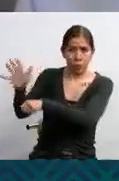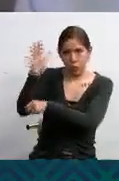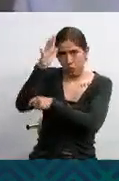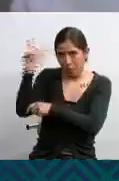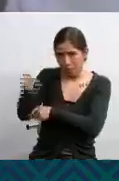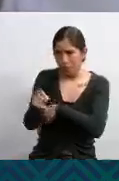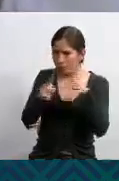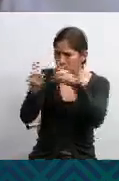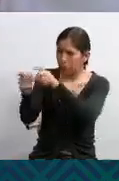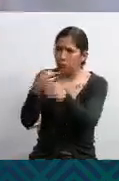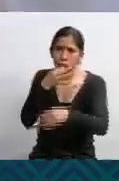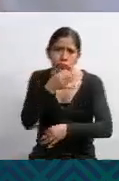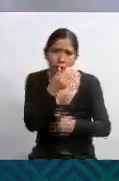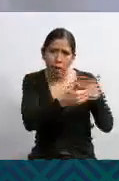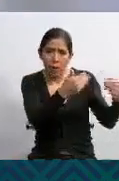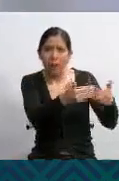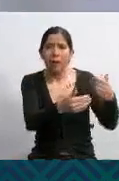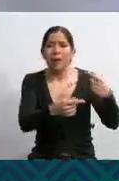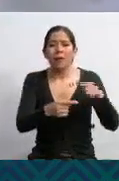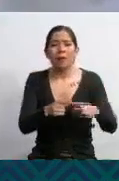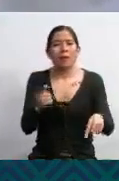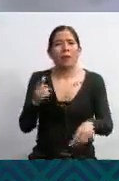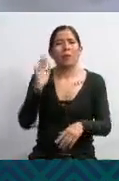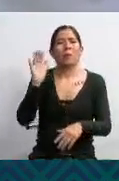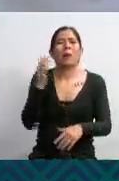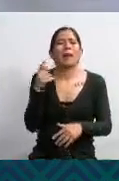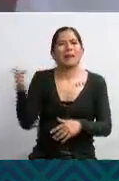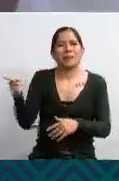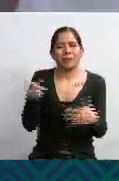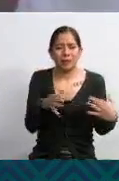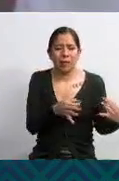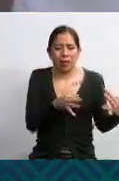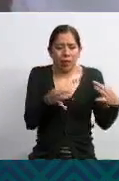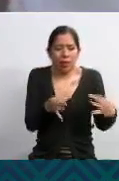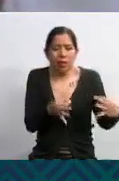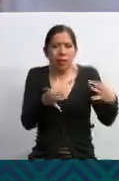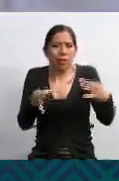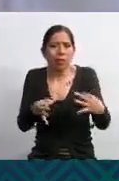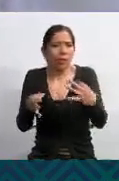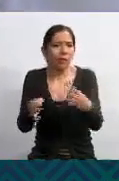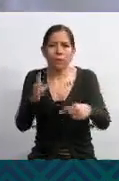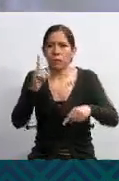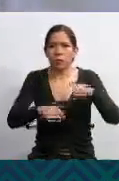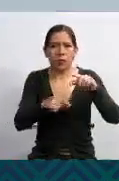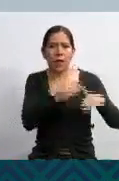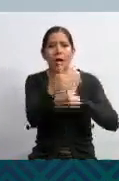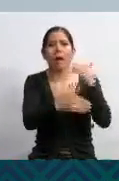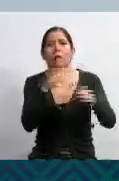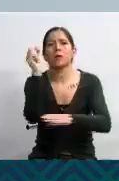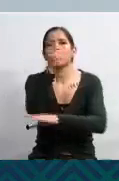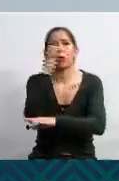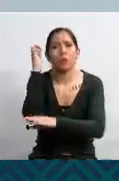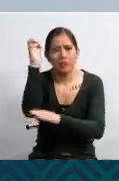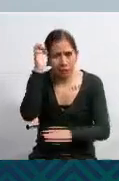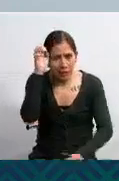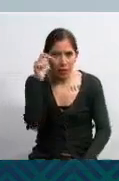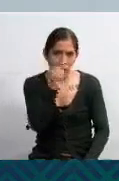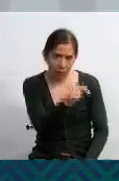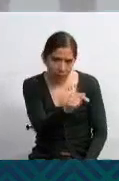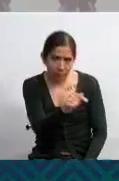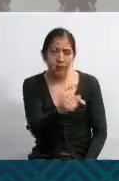están, uso la palabra chicana, obstaculizando el proceso Golpe de Estado 1, que dejen esa actitud de demora,